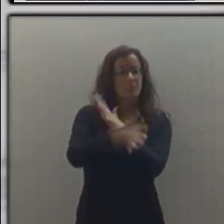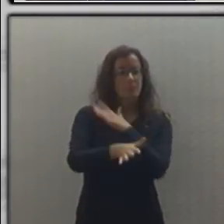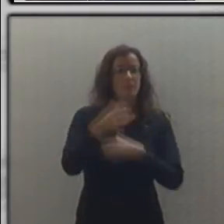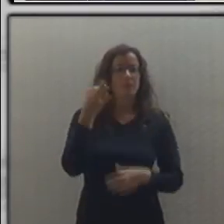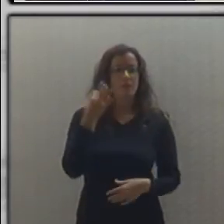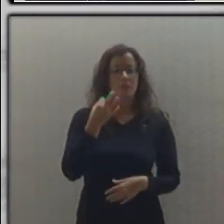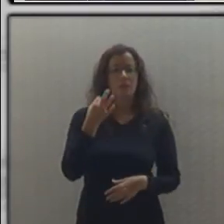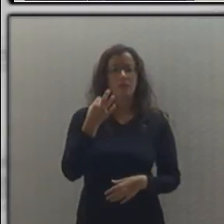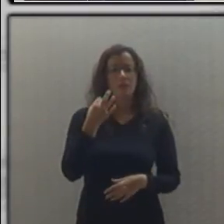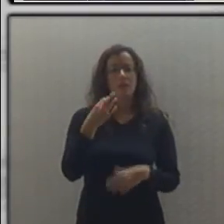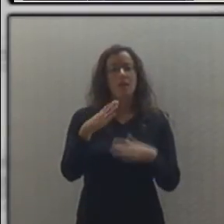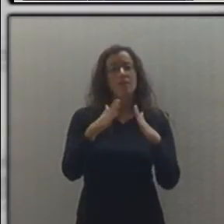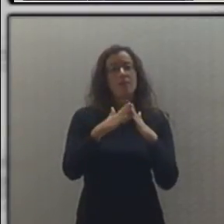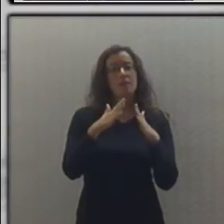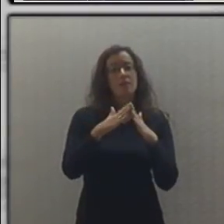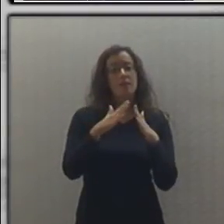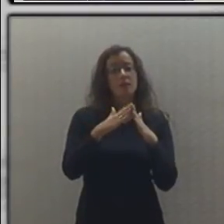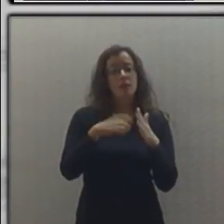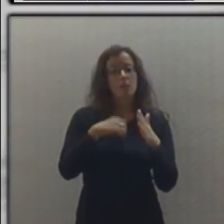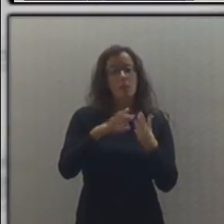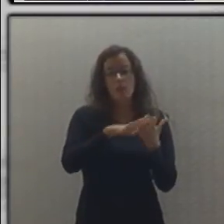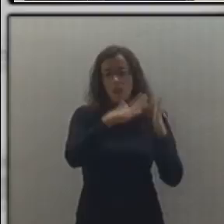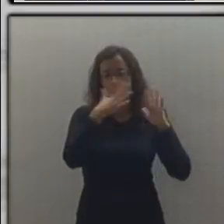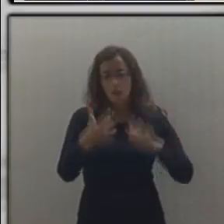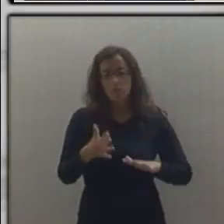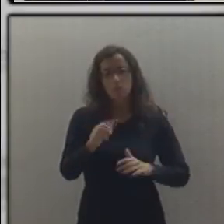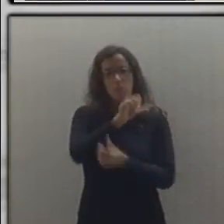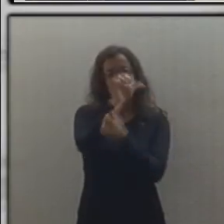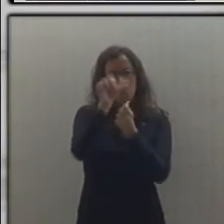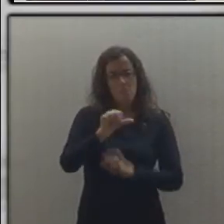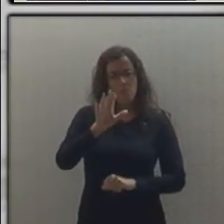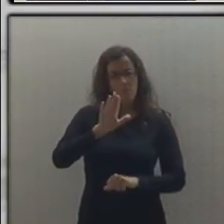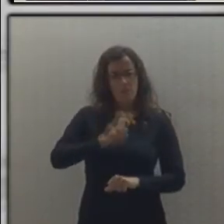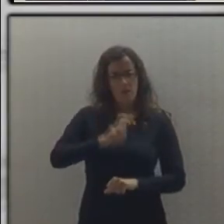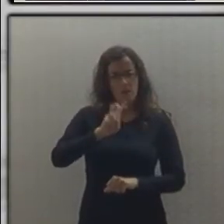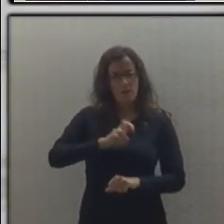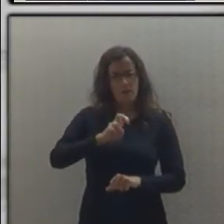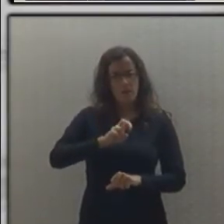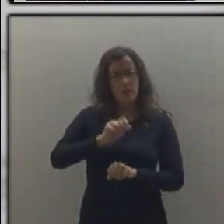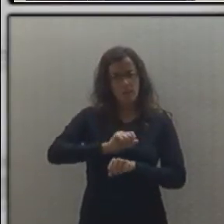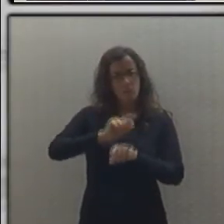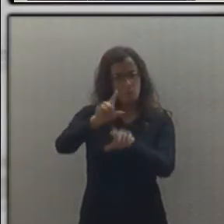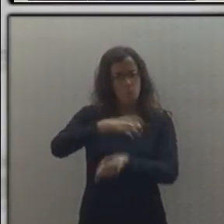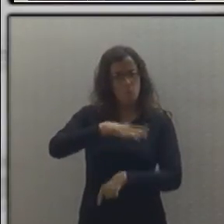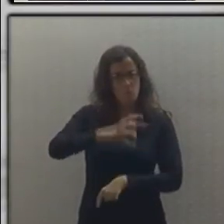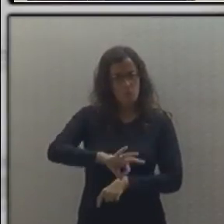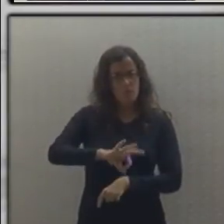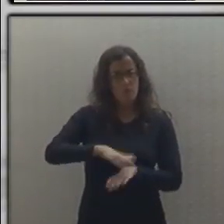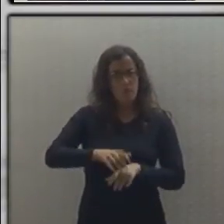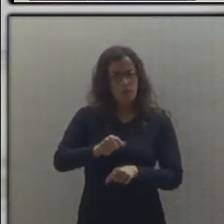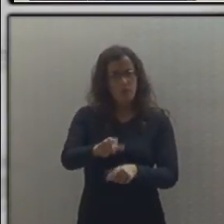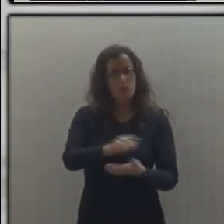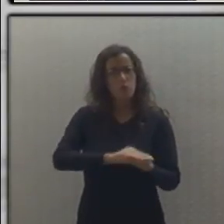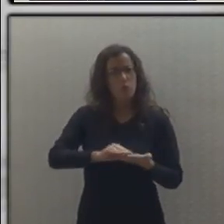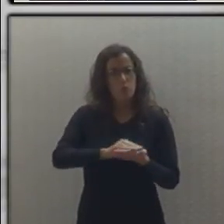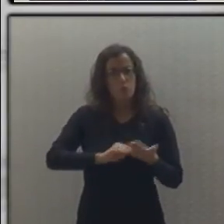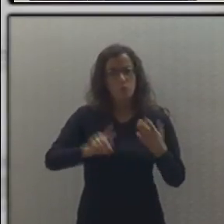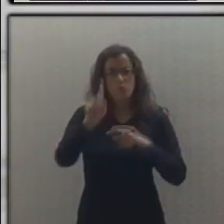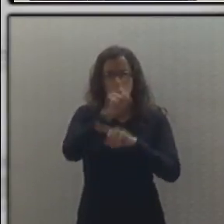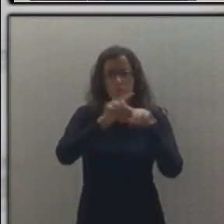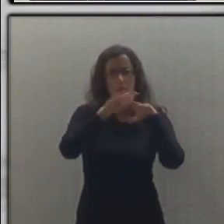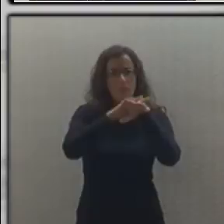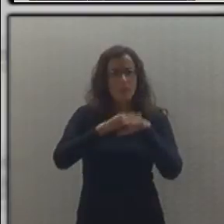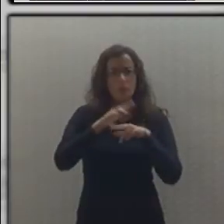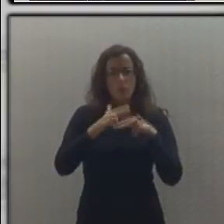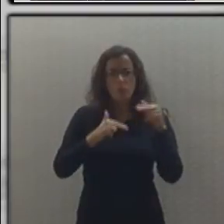la vivienda se puede convertir en un patrón, se puede exportar y se puede generar de manera que resolviera los problemas básicos